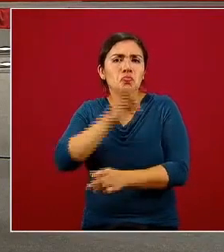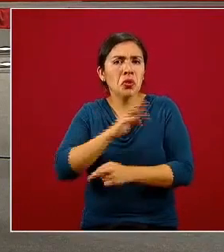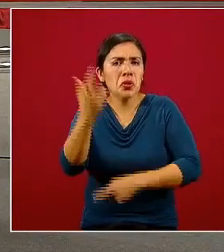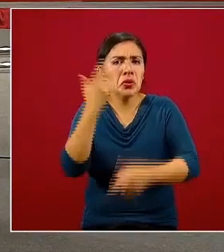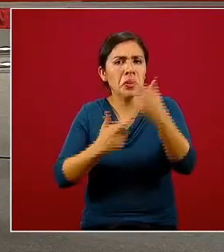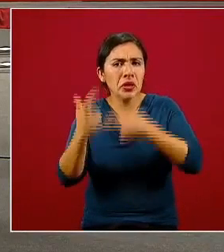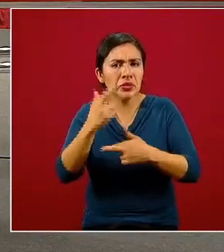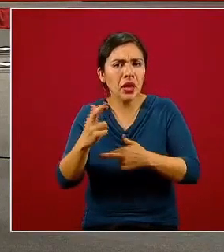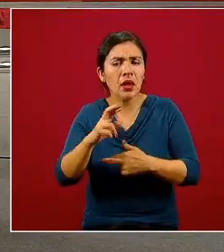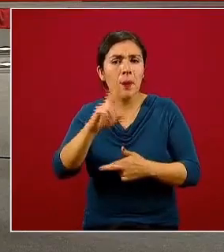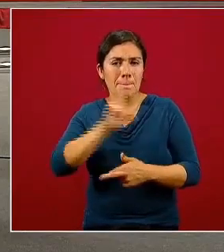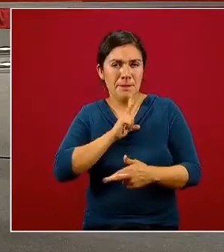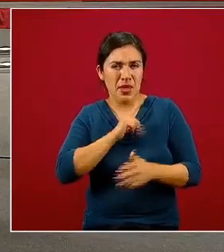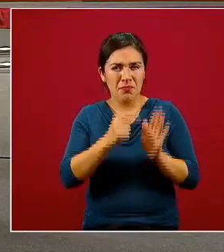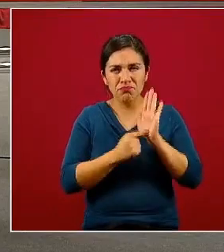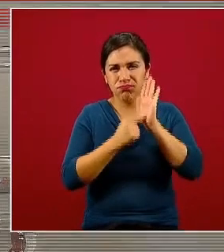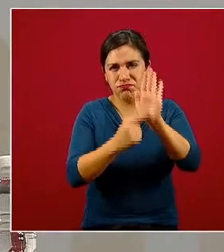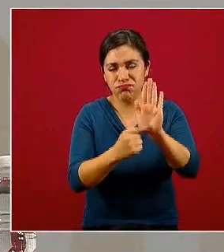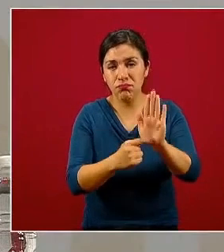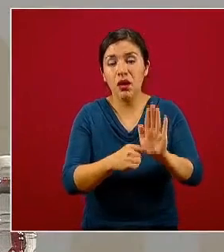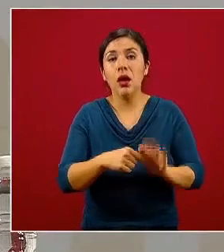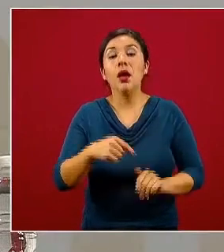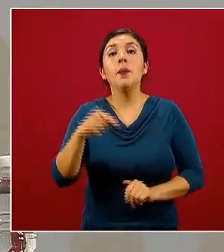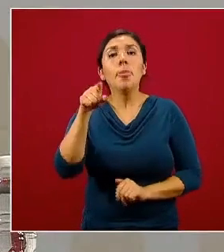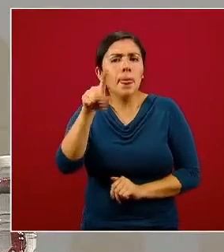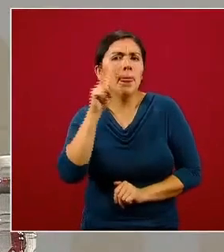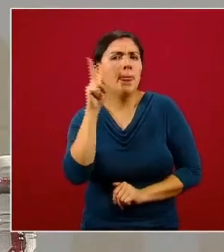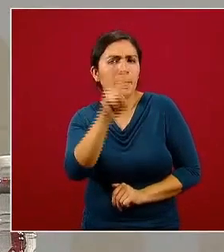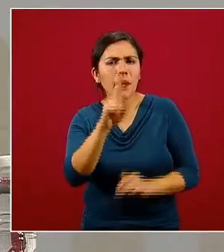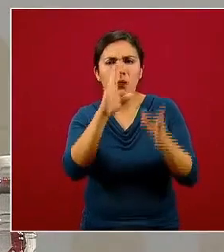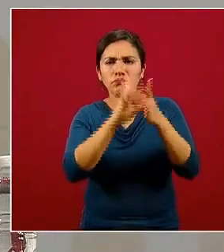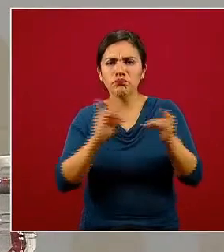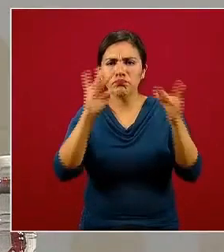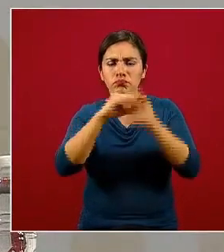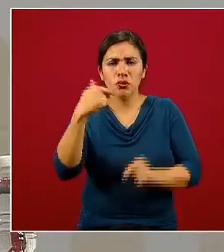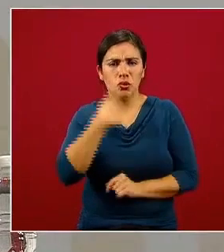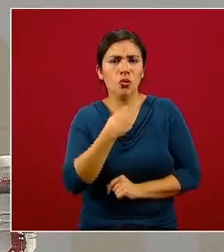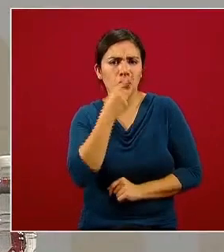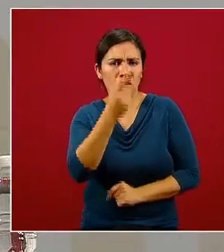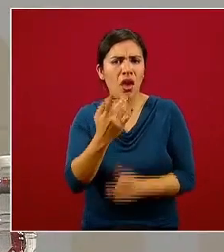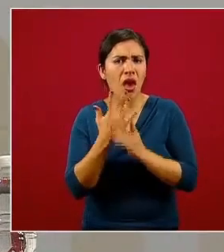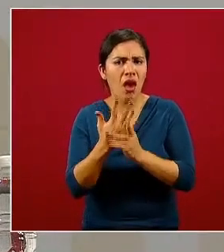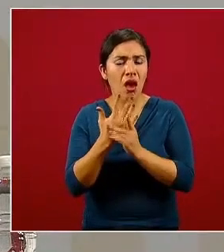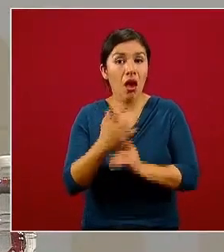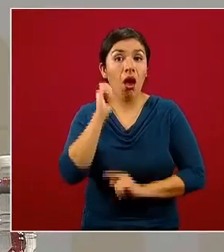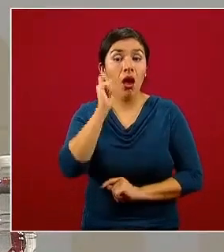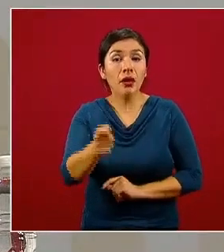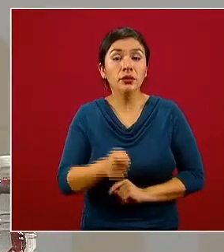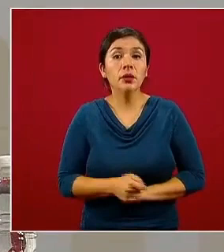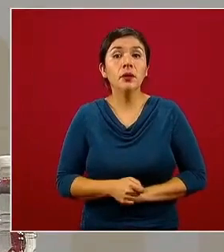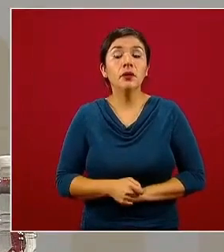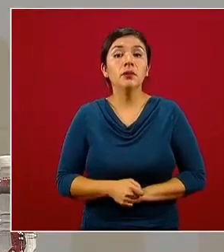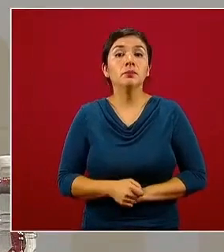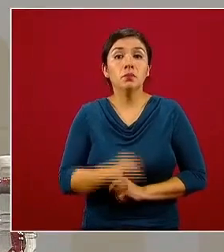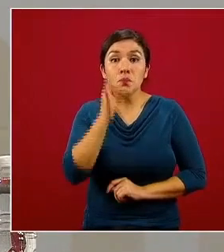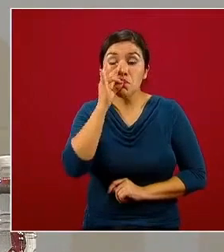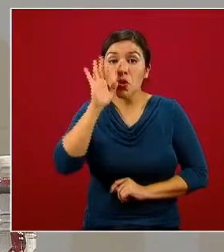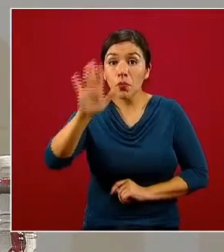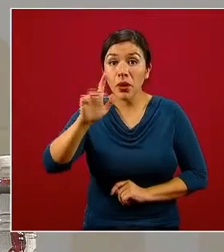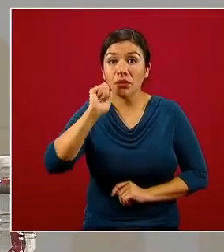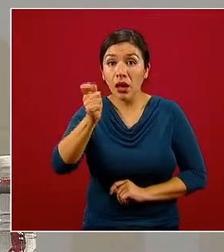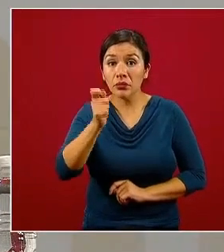regresan a mi presentación, ustedes podrán ver ahí que yo asenté claramente que la promesa formal